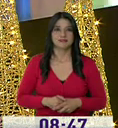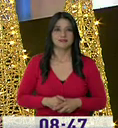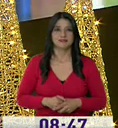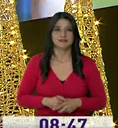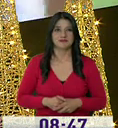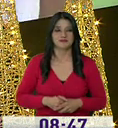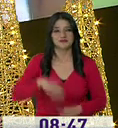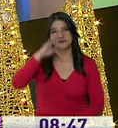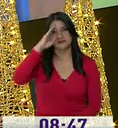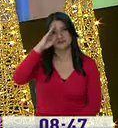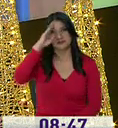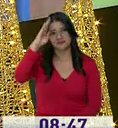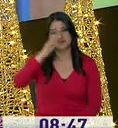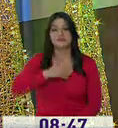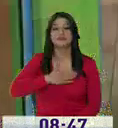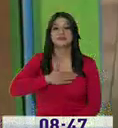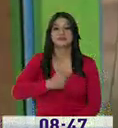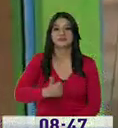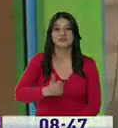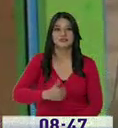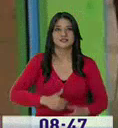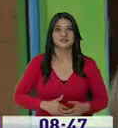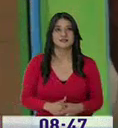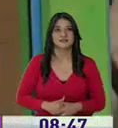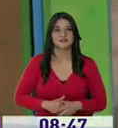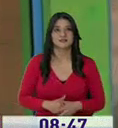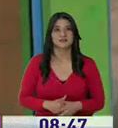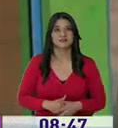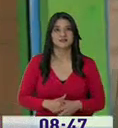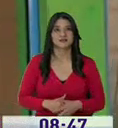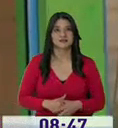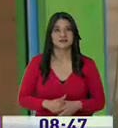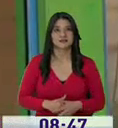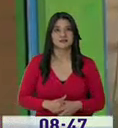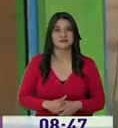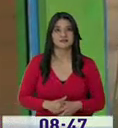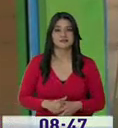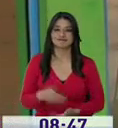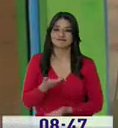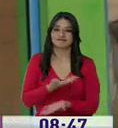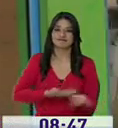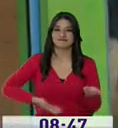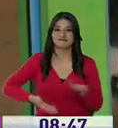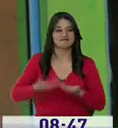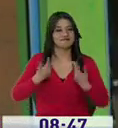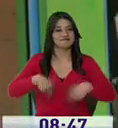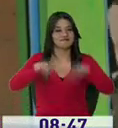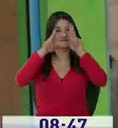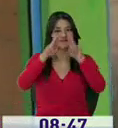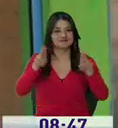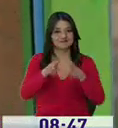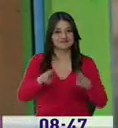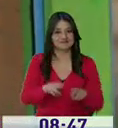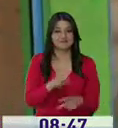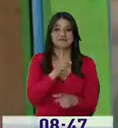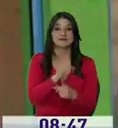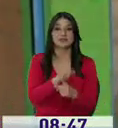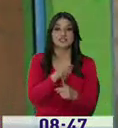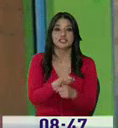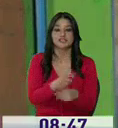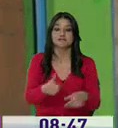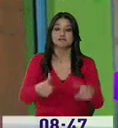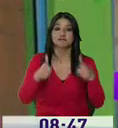Hola mi Robert, amigos, muy buenos días, así es, nosotros ya estamos contagiados con el espíritu navideño y precisamente les tenemos una muy